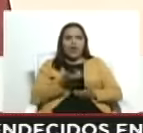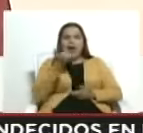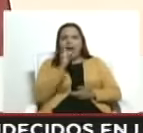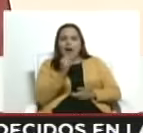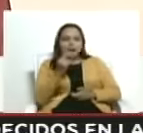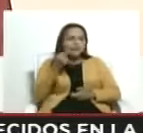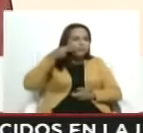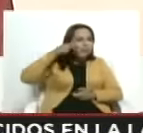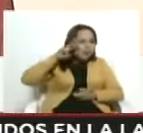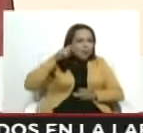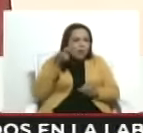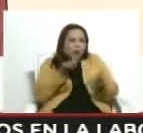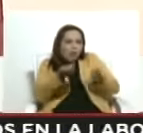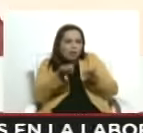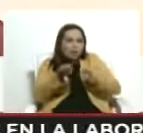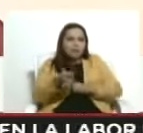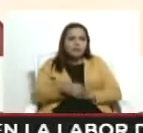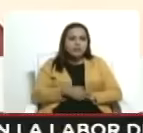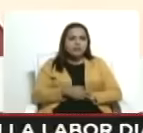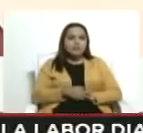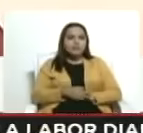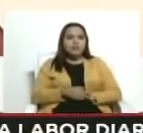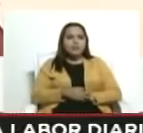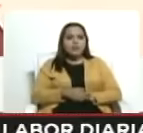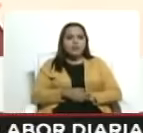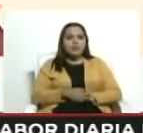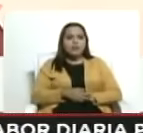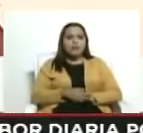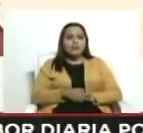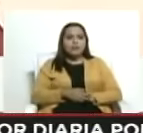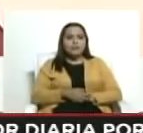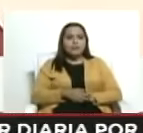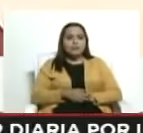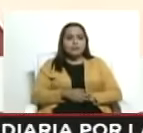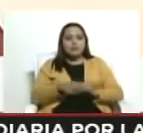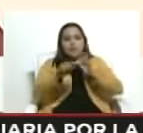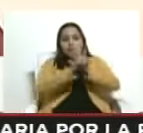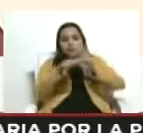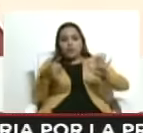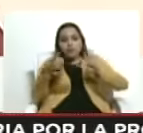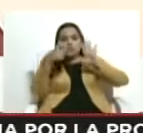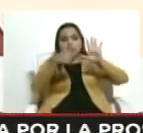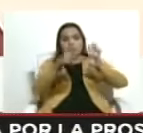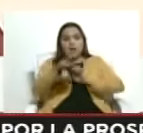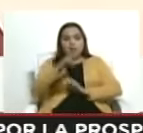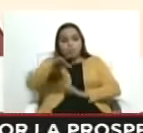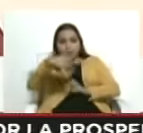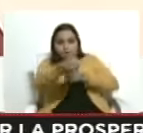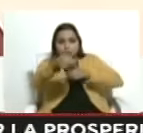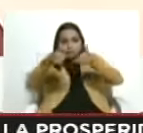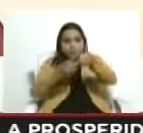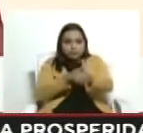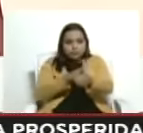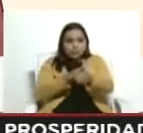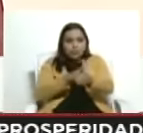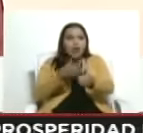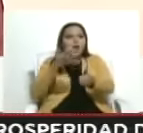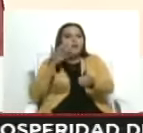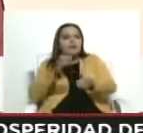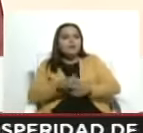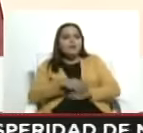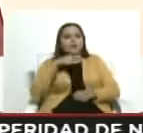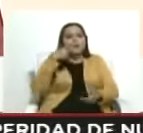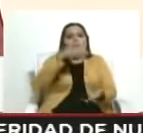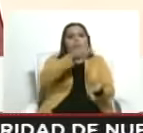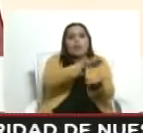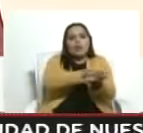las manipulaciones. Las organizaciones, el 62, podrán sustituir sus candidatos o candidatas en los siguientes casos: